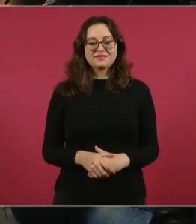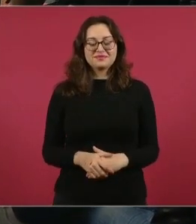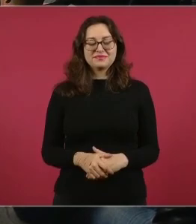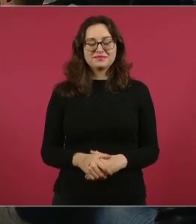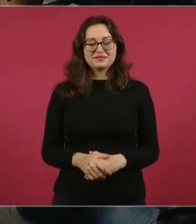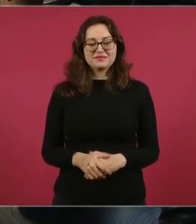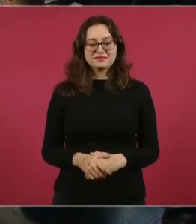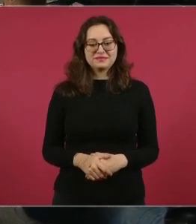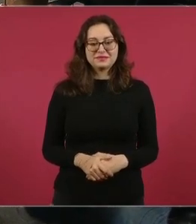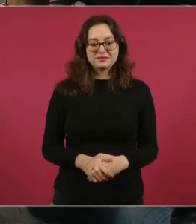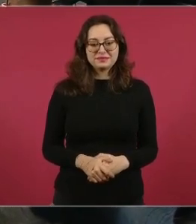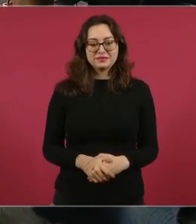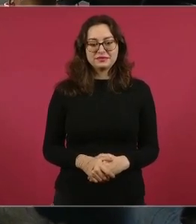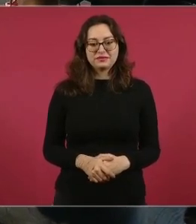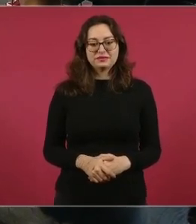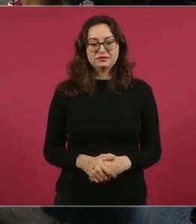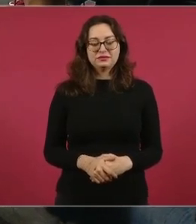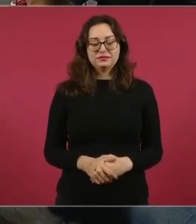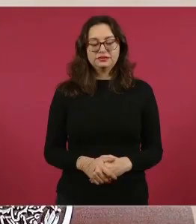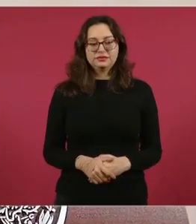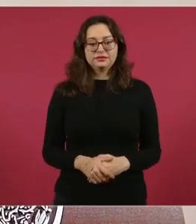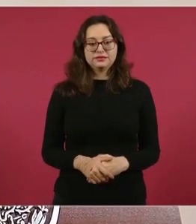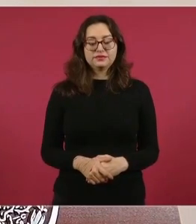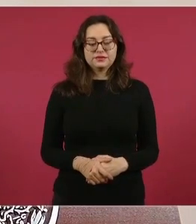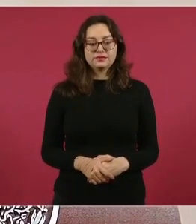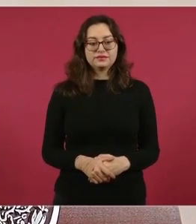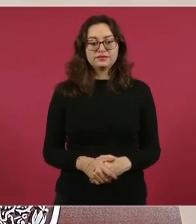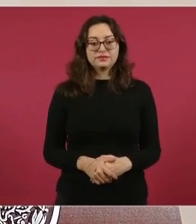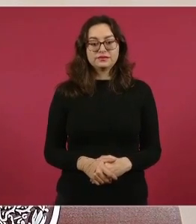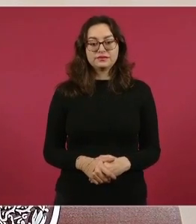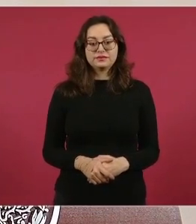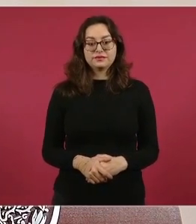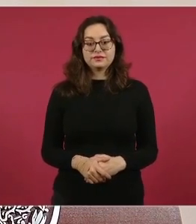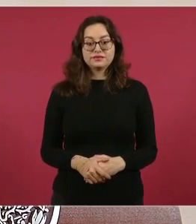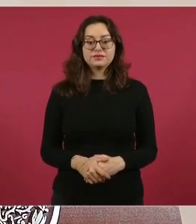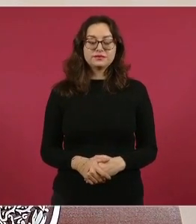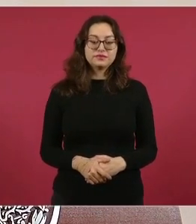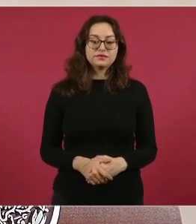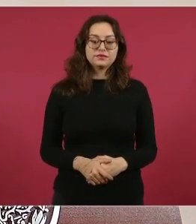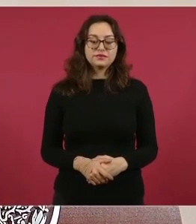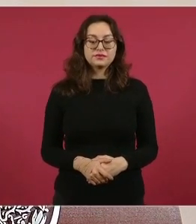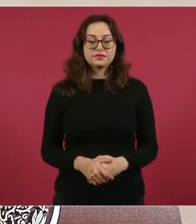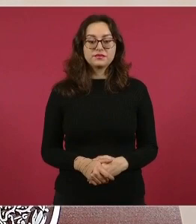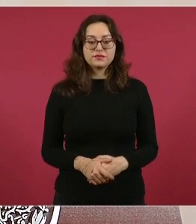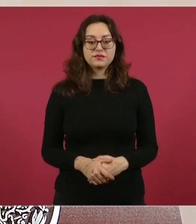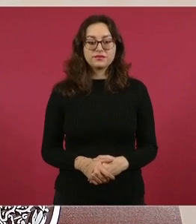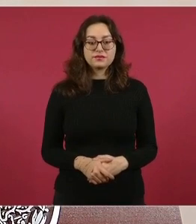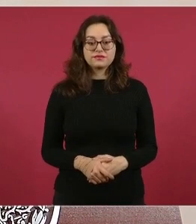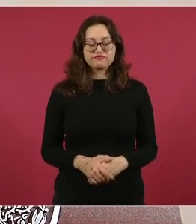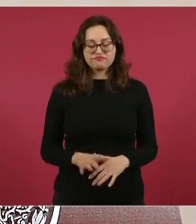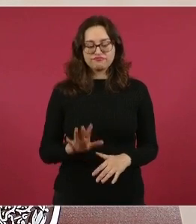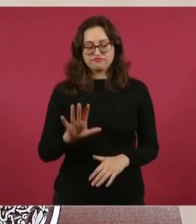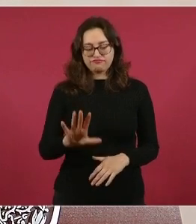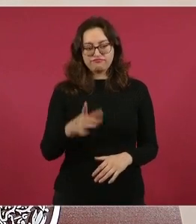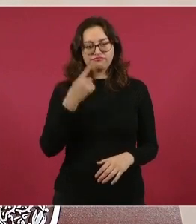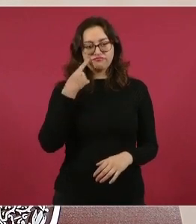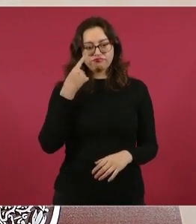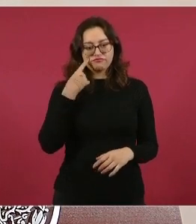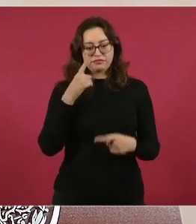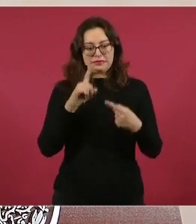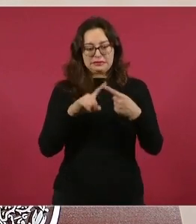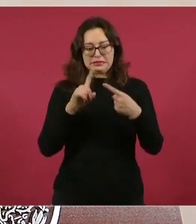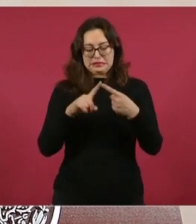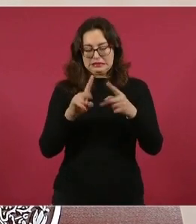primero decirles que en cuanto al incremento del salario